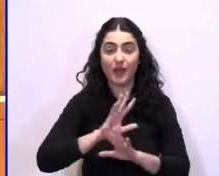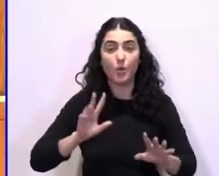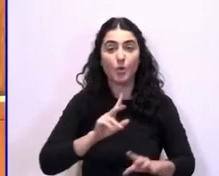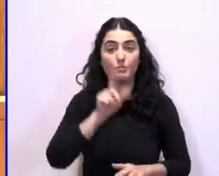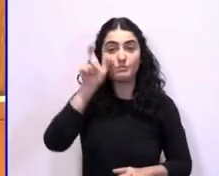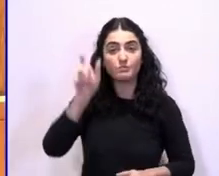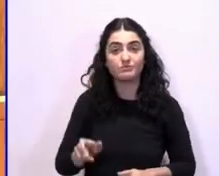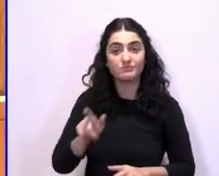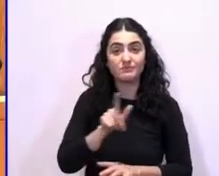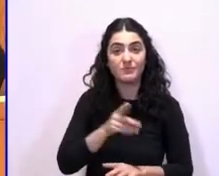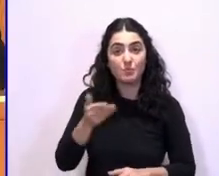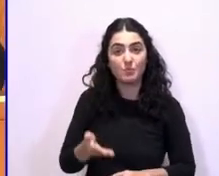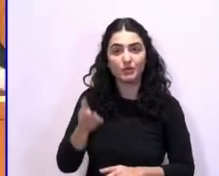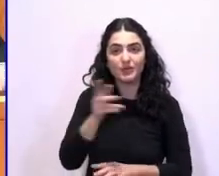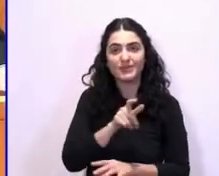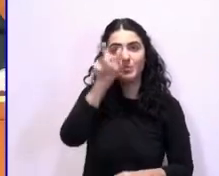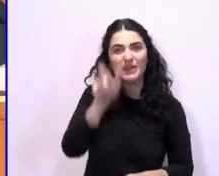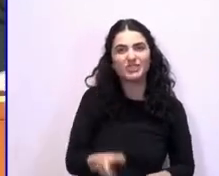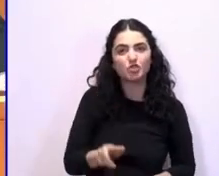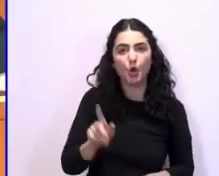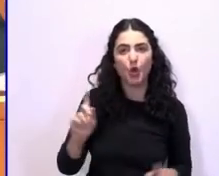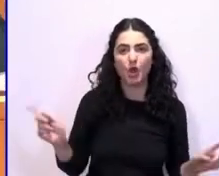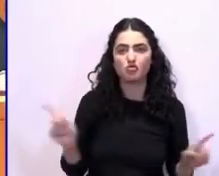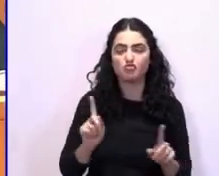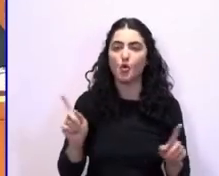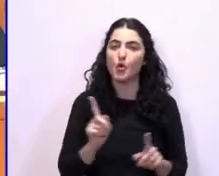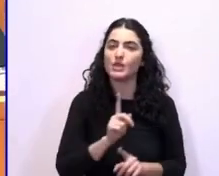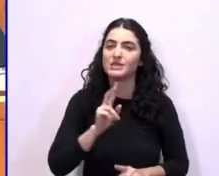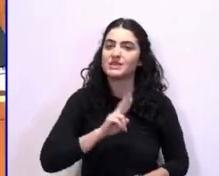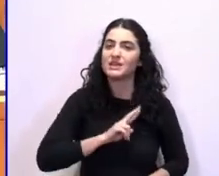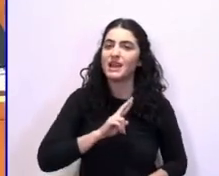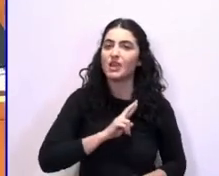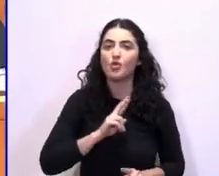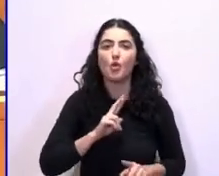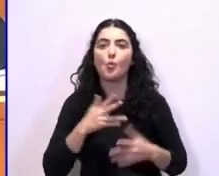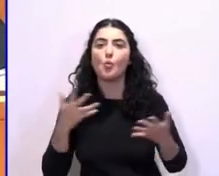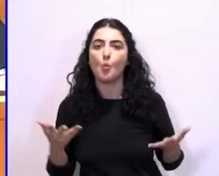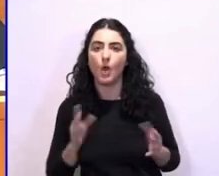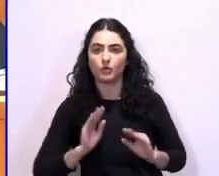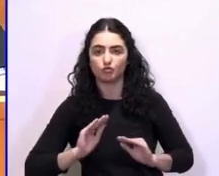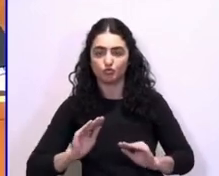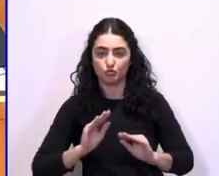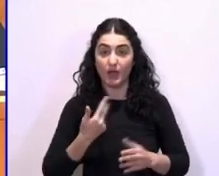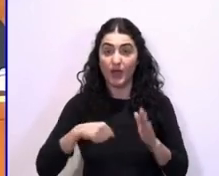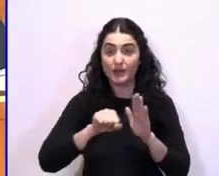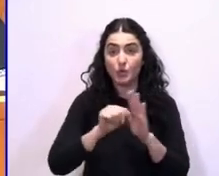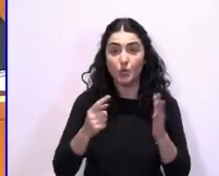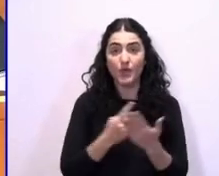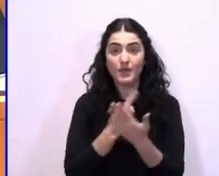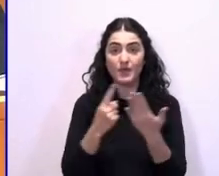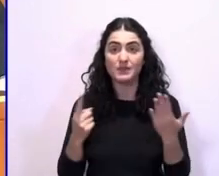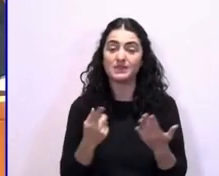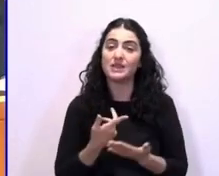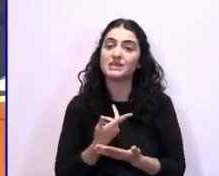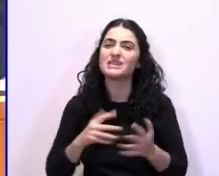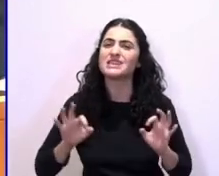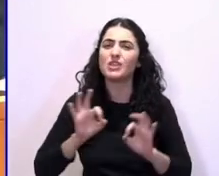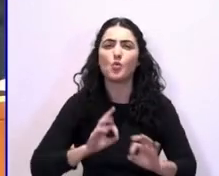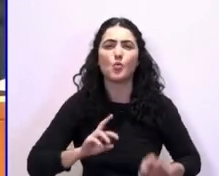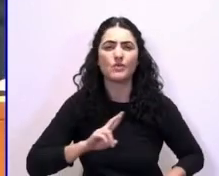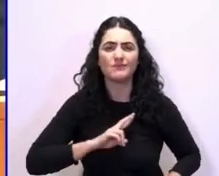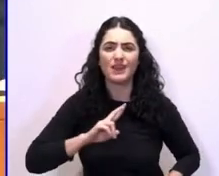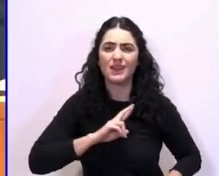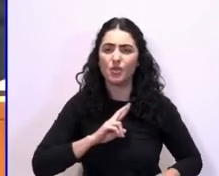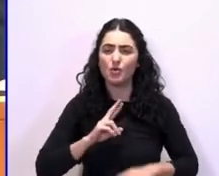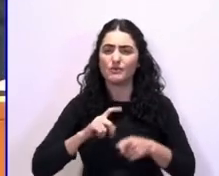su condición religiosa. En ese sentido, decía que el artículo 16 decía que ninguna confesión tendrá carácter estatal. Y antes